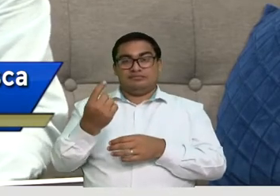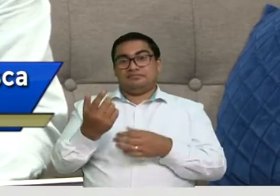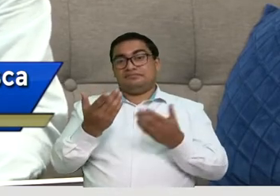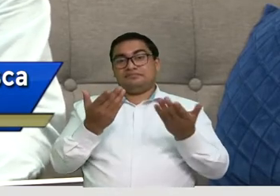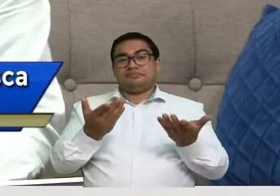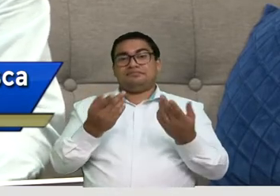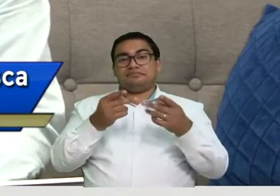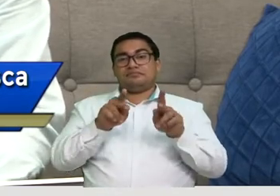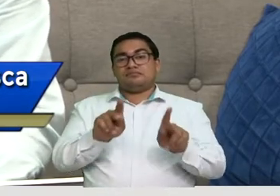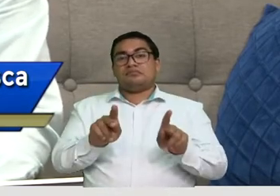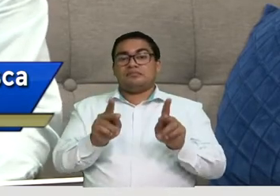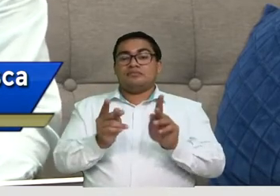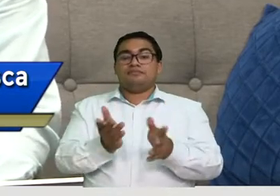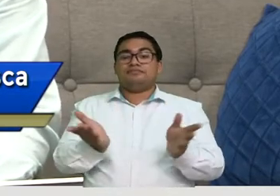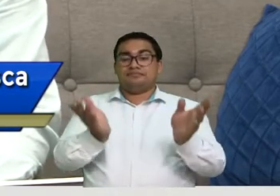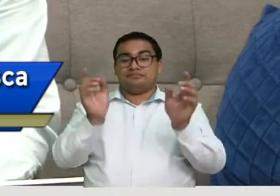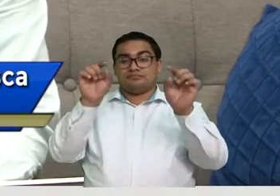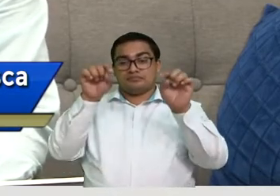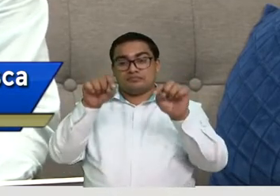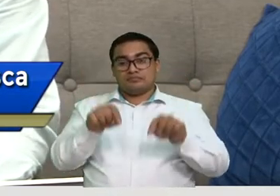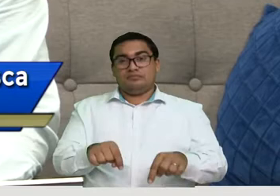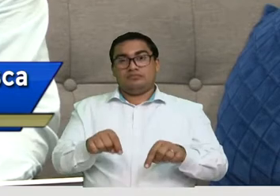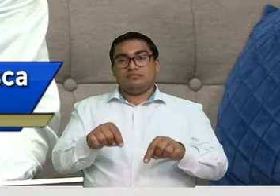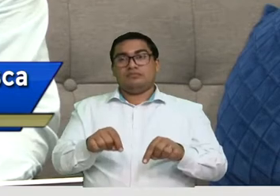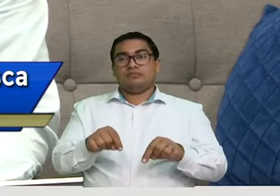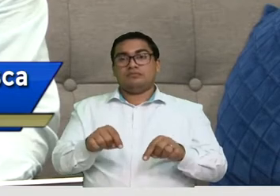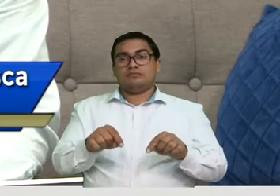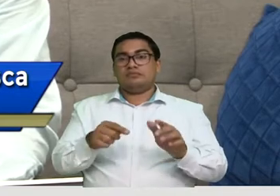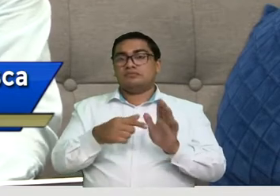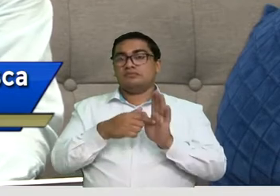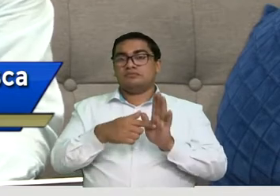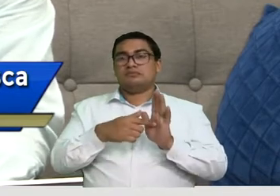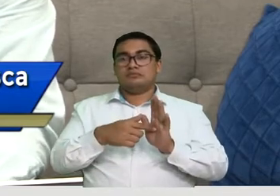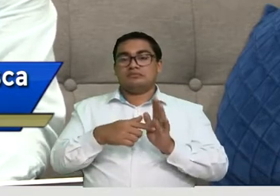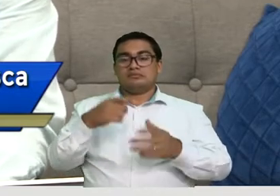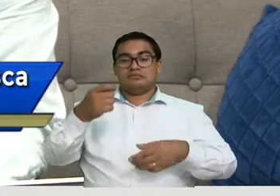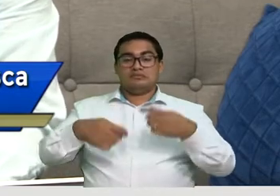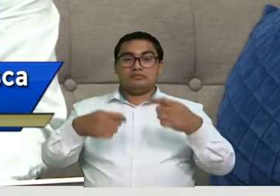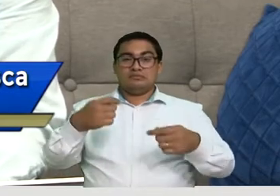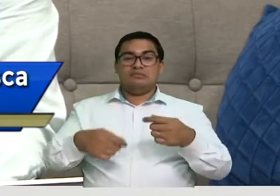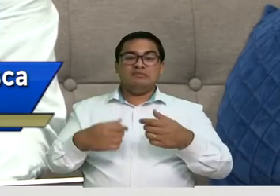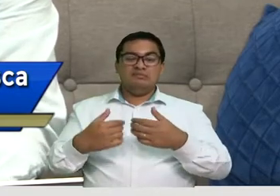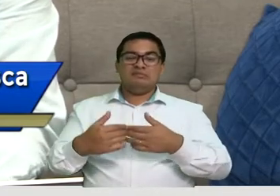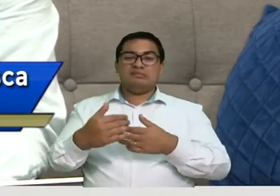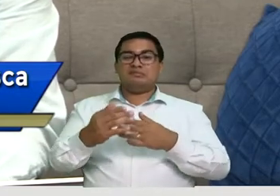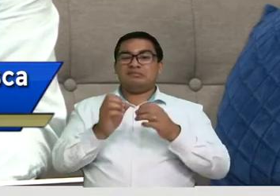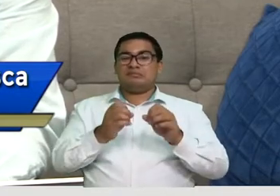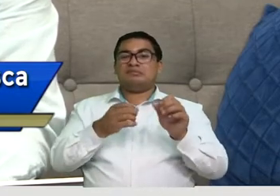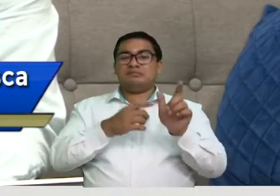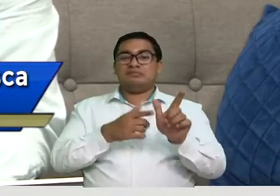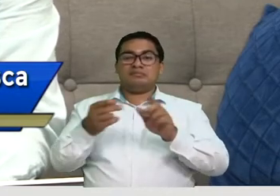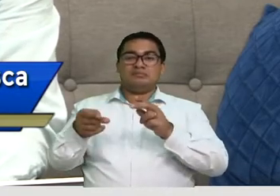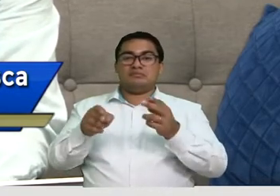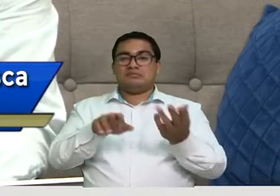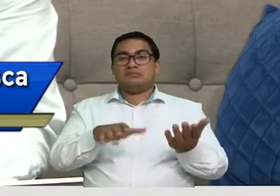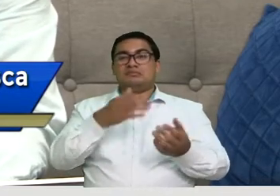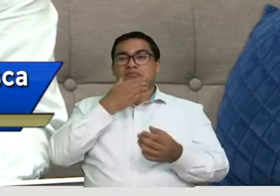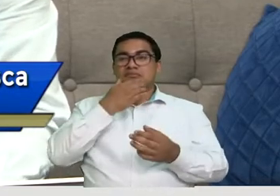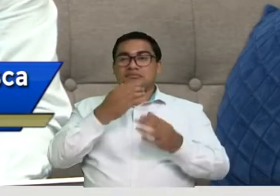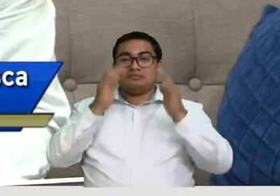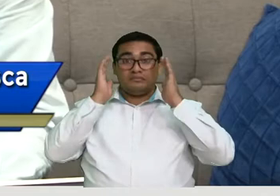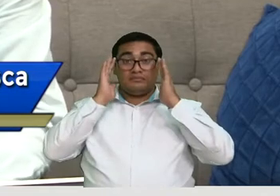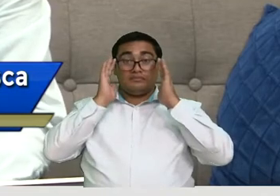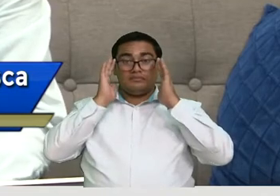que ahorita ya a finales de septiembre, octubre, noviembre, son los